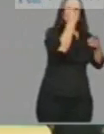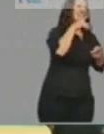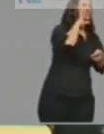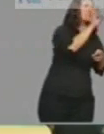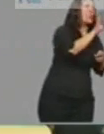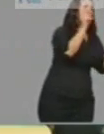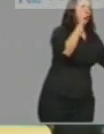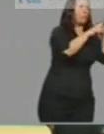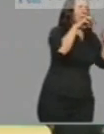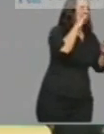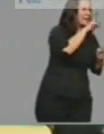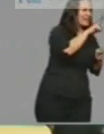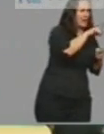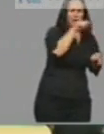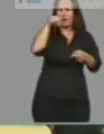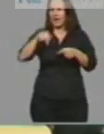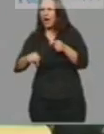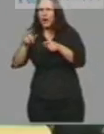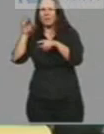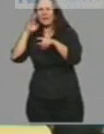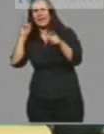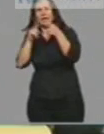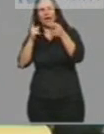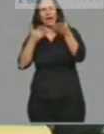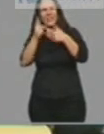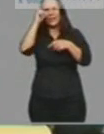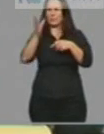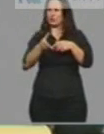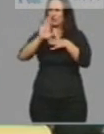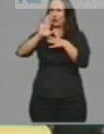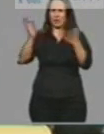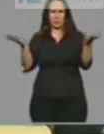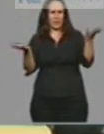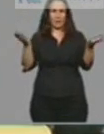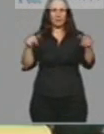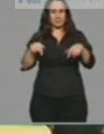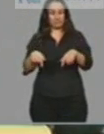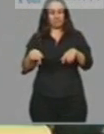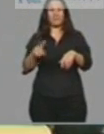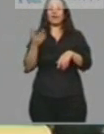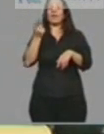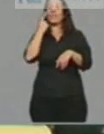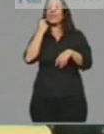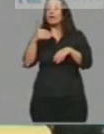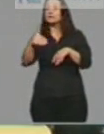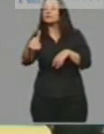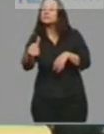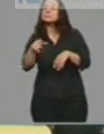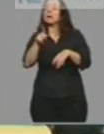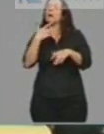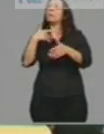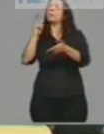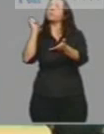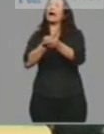pasado a algo menos del 10% del PBI. Y en pocos días más vamos a pagar el Bonar 7, vamos a